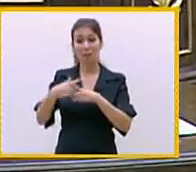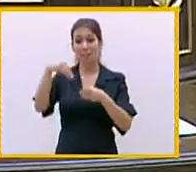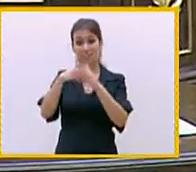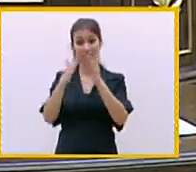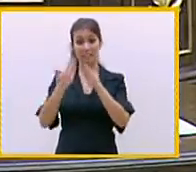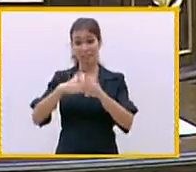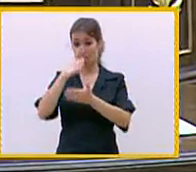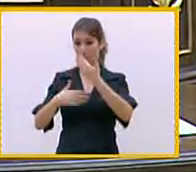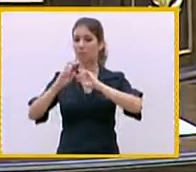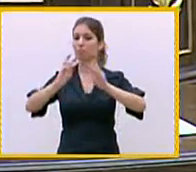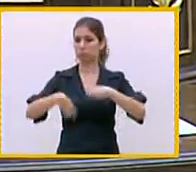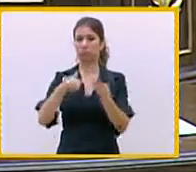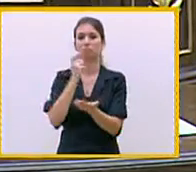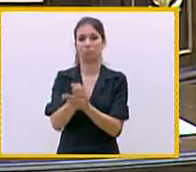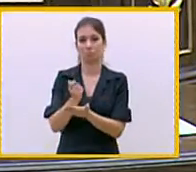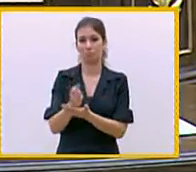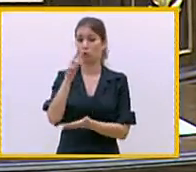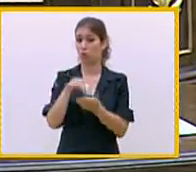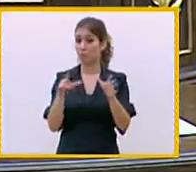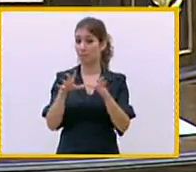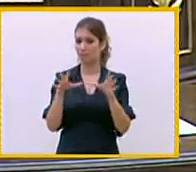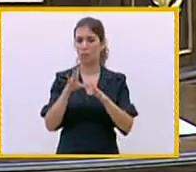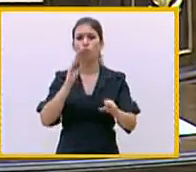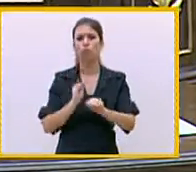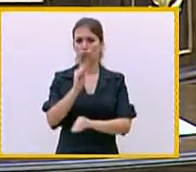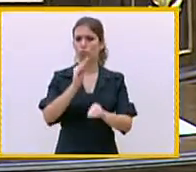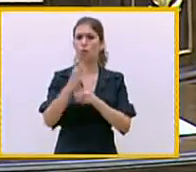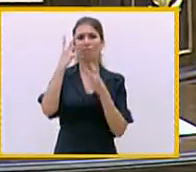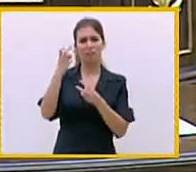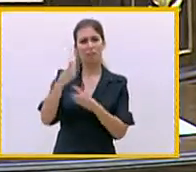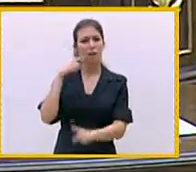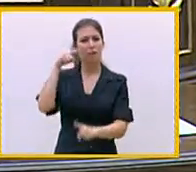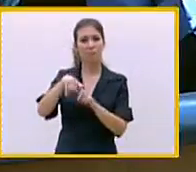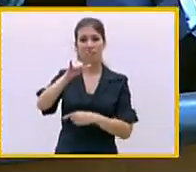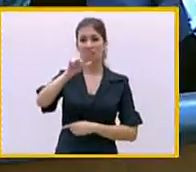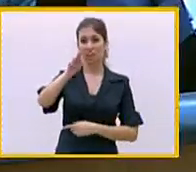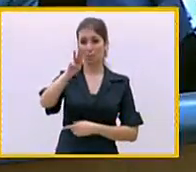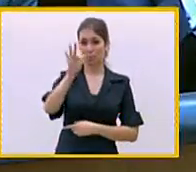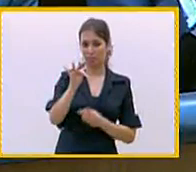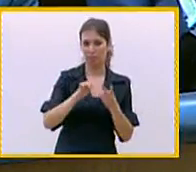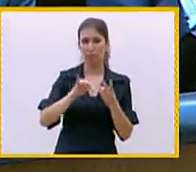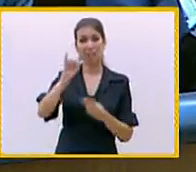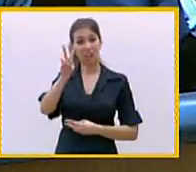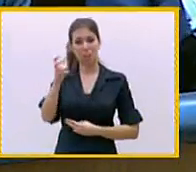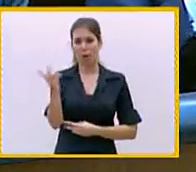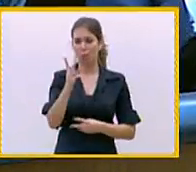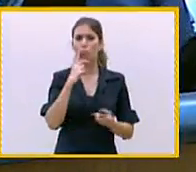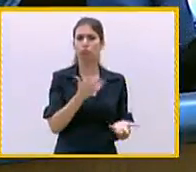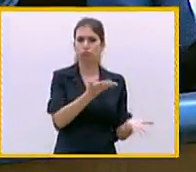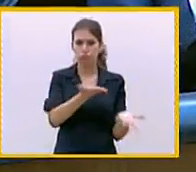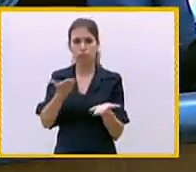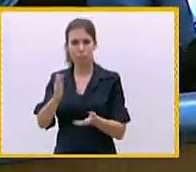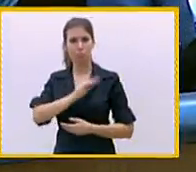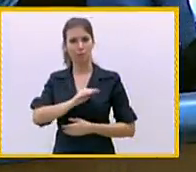En 2010 se aprobaron incentivos fiscales tanto en el IRPF como en el IVA para impulsar la